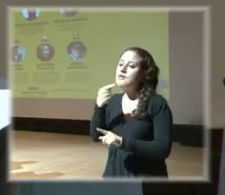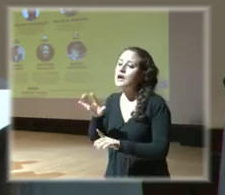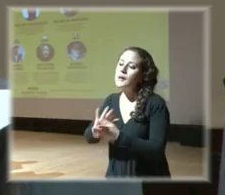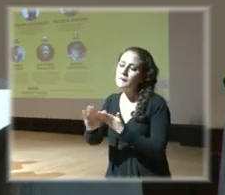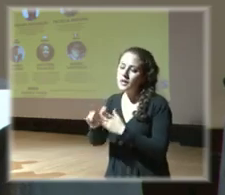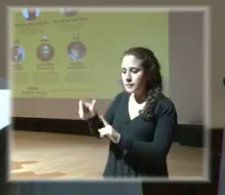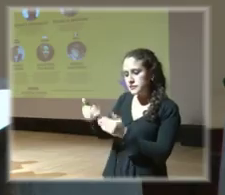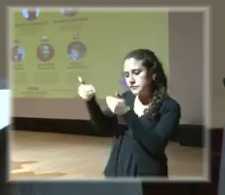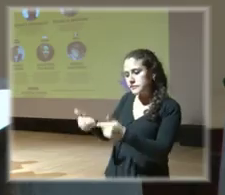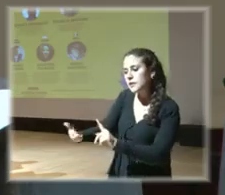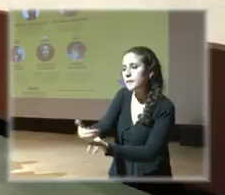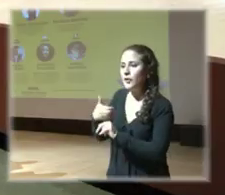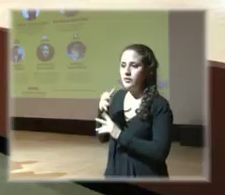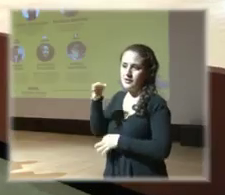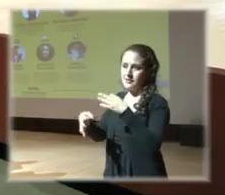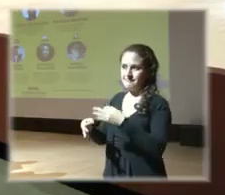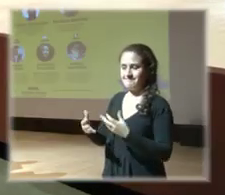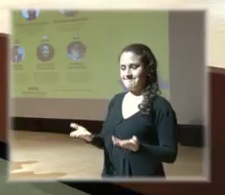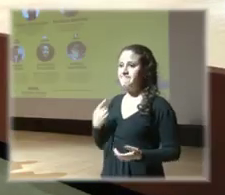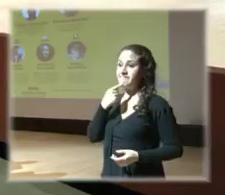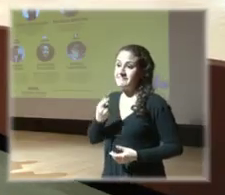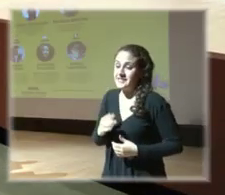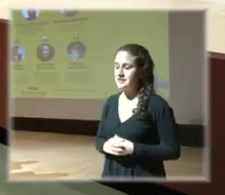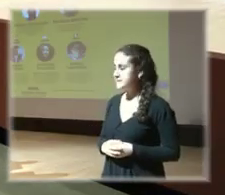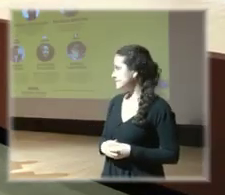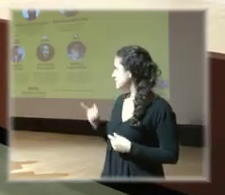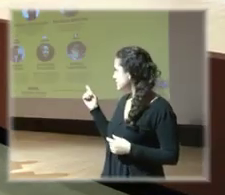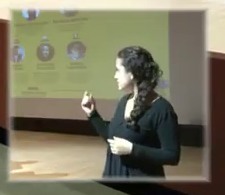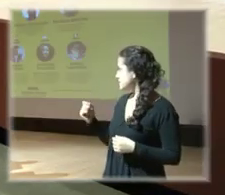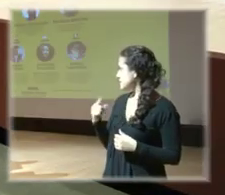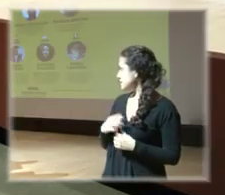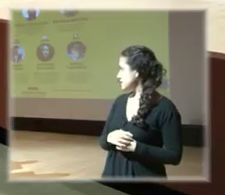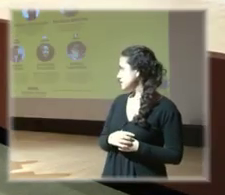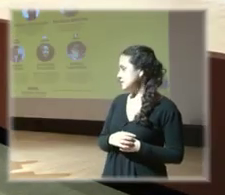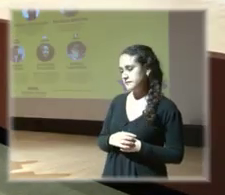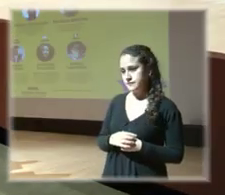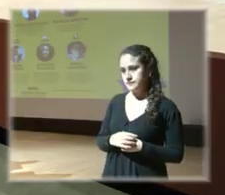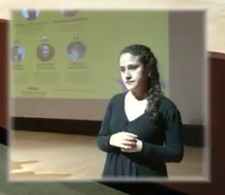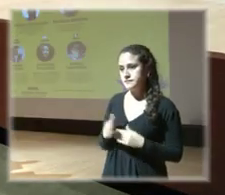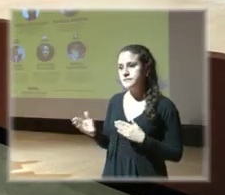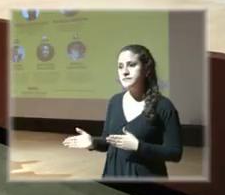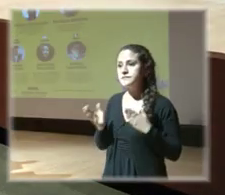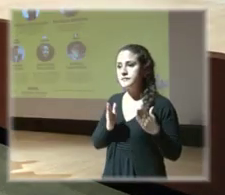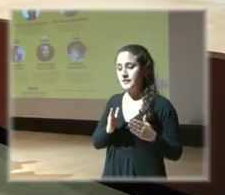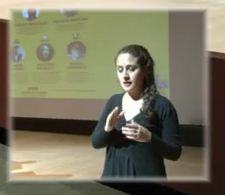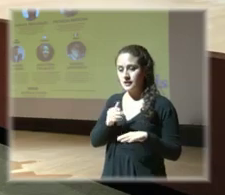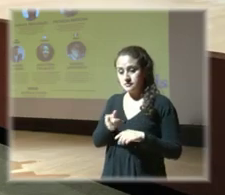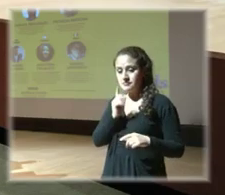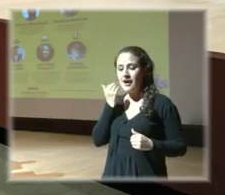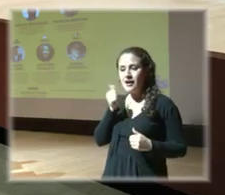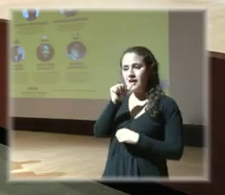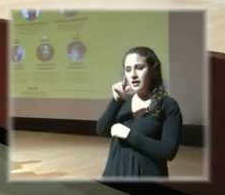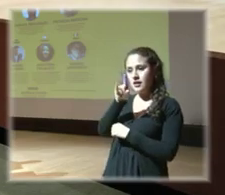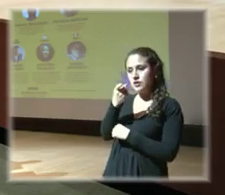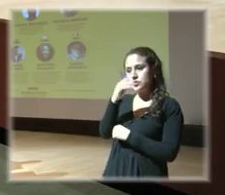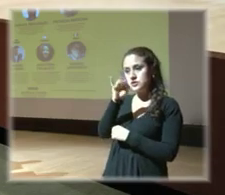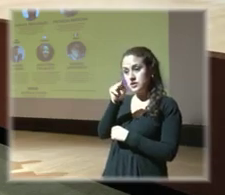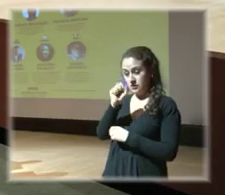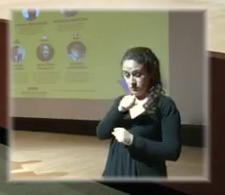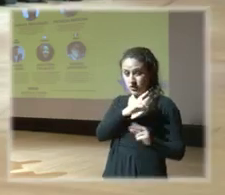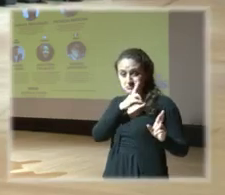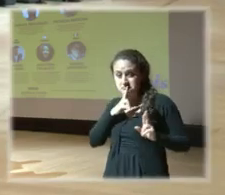está preservando. Agustina, ¿podrías ayudarnos a responder desde tu perspectiva esa pregunta? Bueno, ¿se me